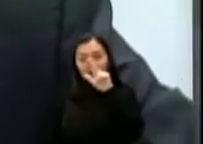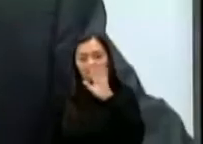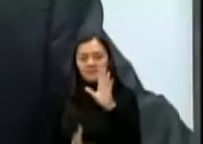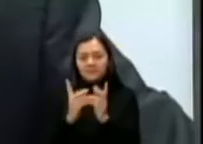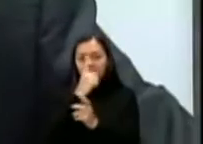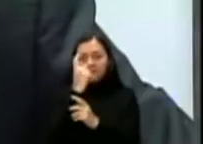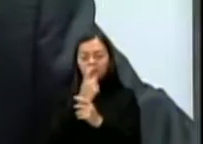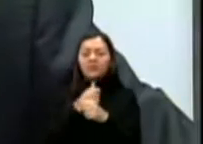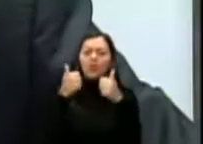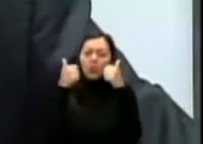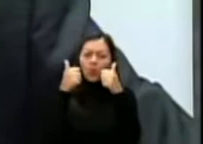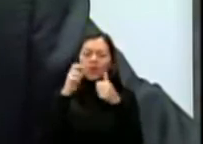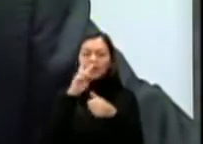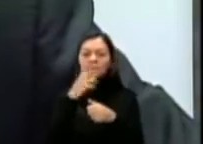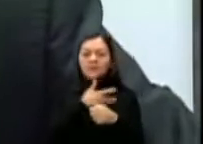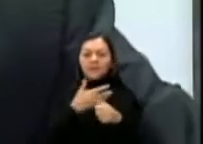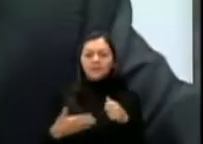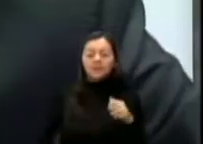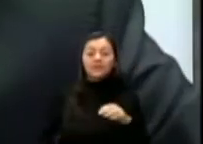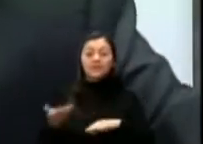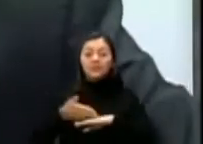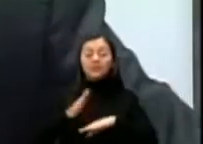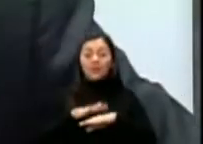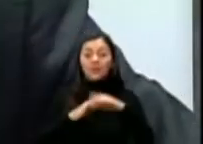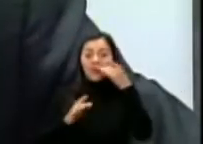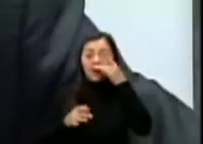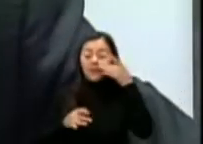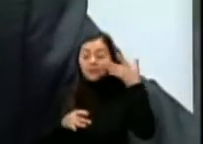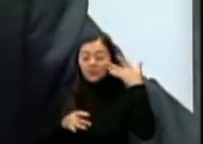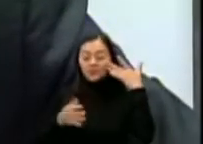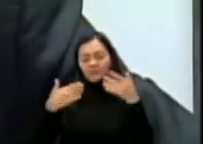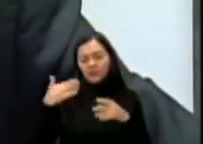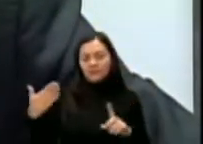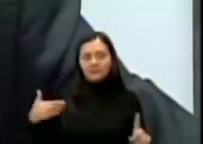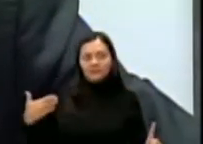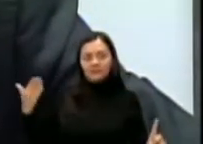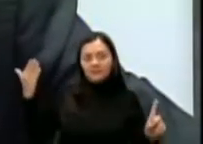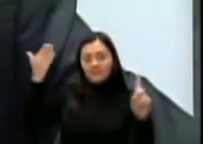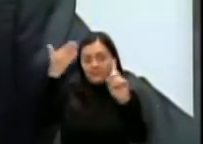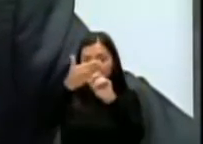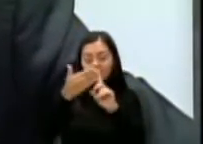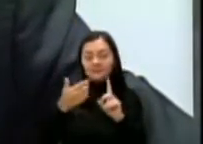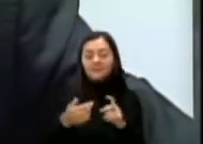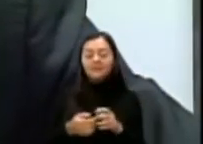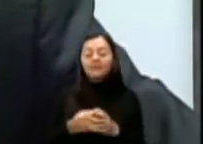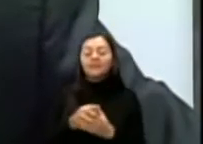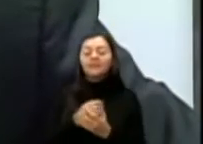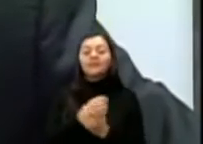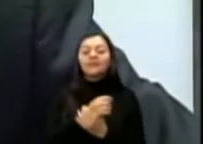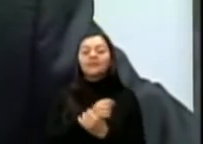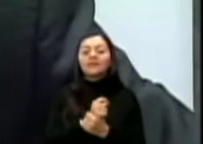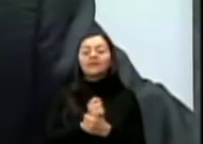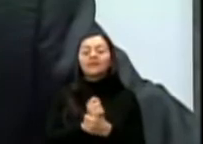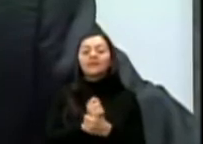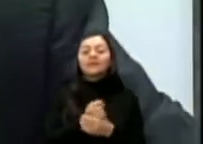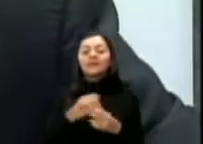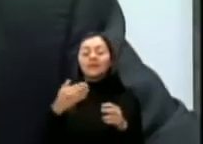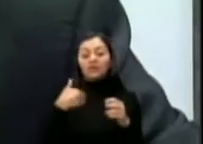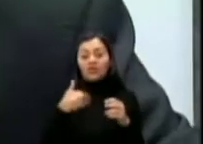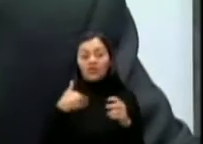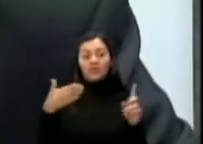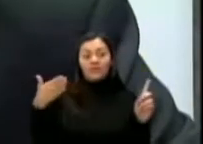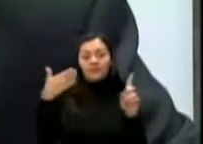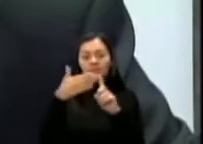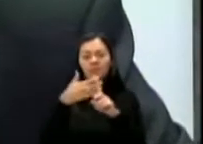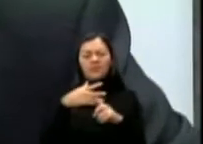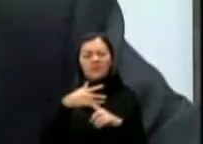bueno que venga vicepresidente hablar de la amazonía cuando yo voy a la amazonía en alguna oportunidad yo creo que va a